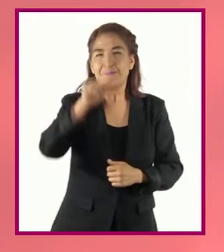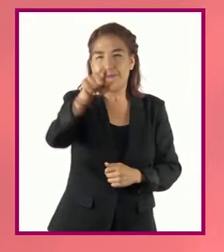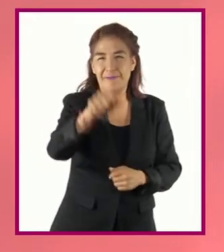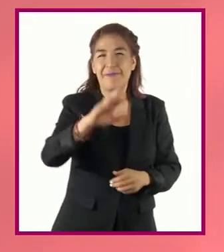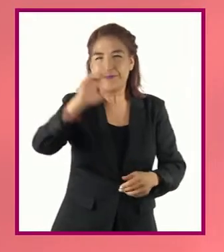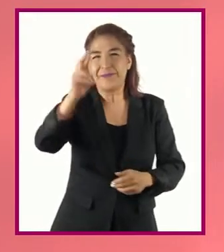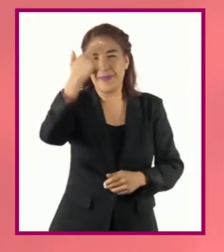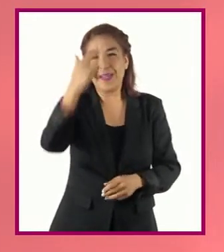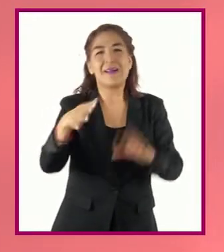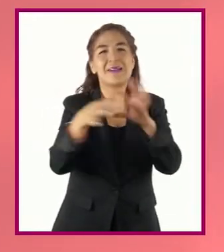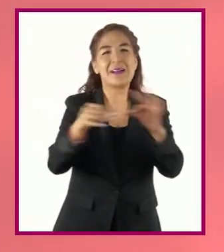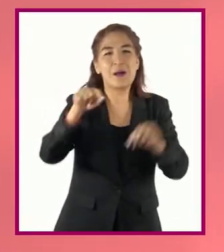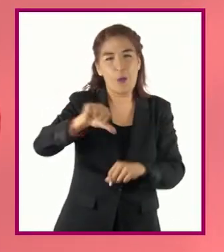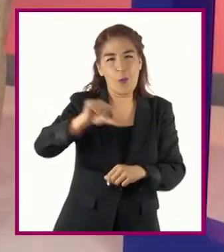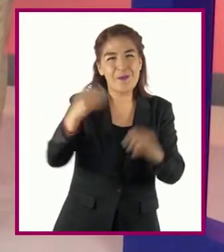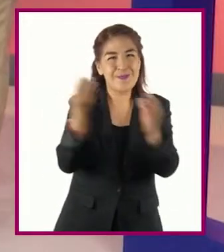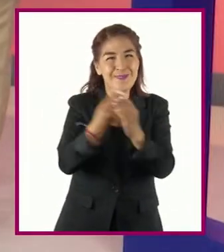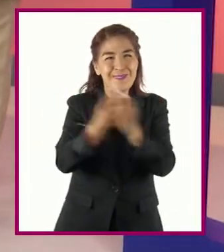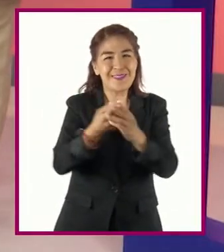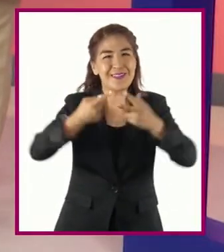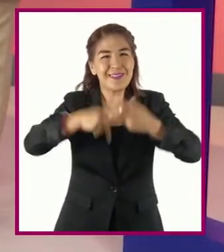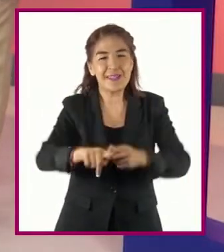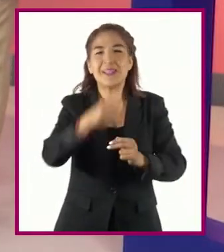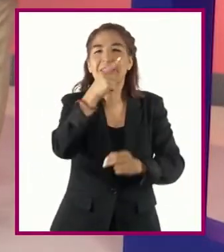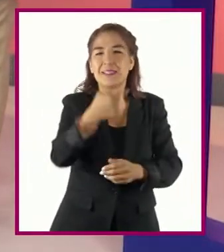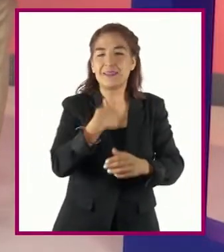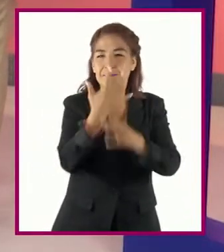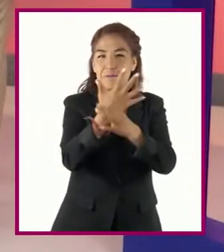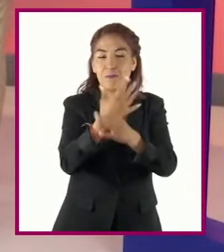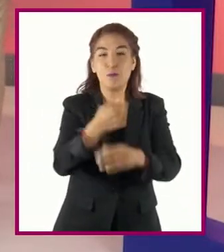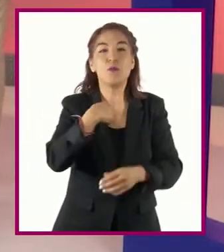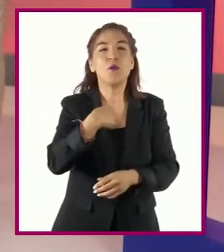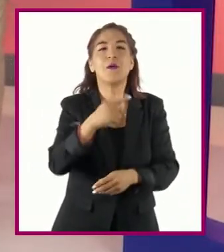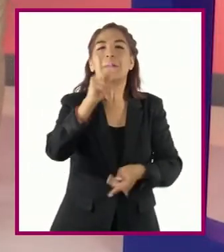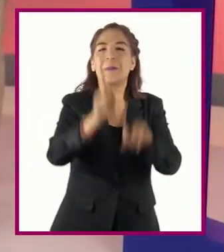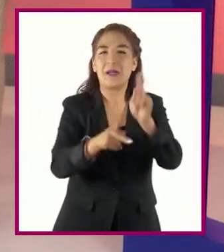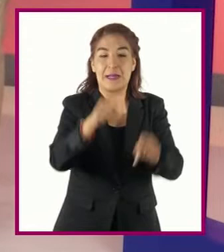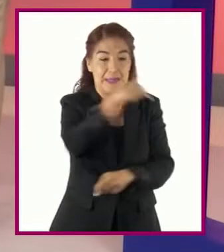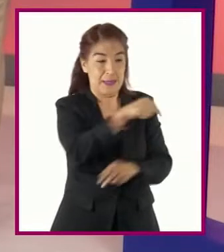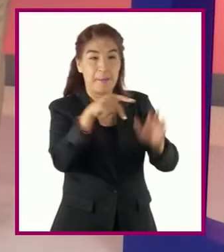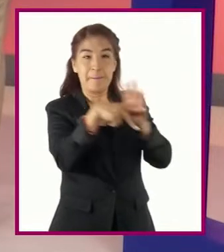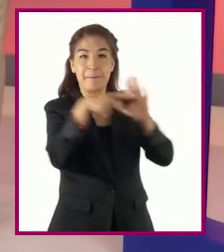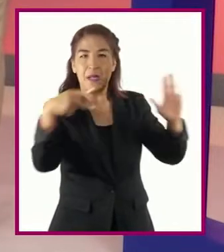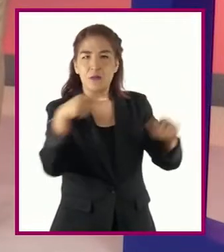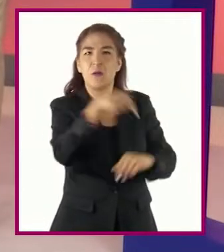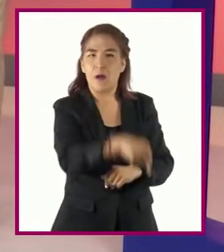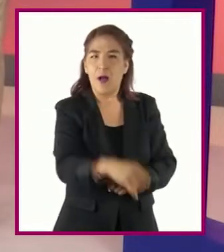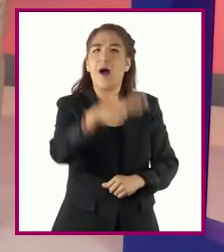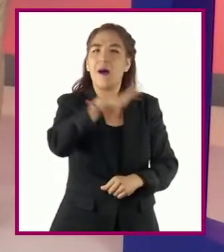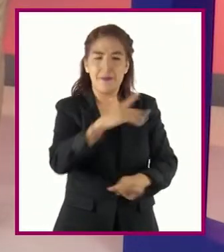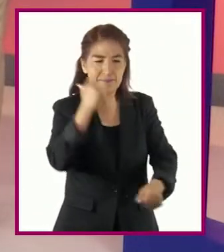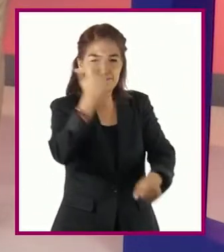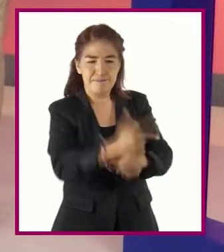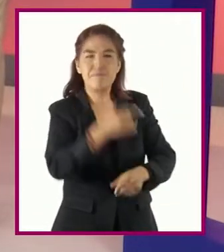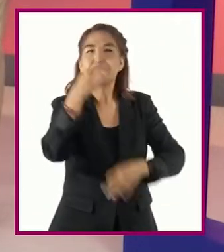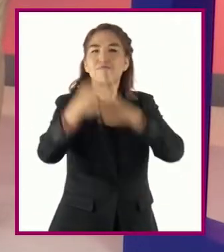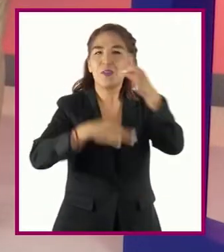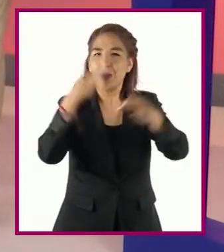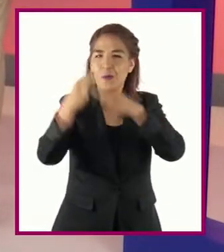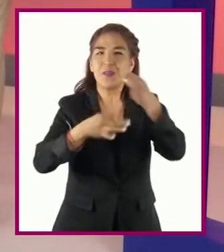Recordarán que cuando iniciamos la sesión y yo les platicaba que en el periódico podemos encontrar